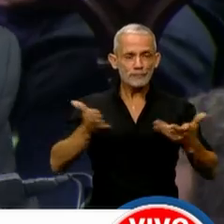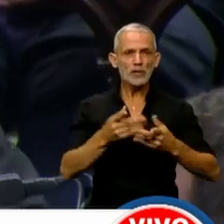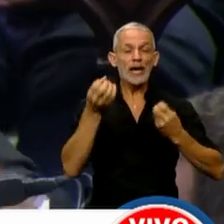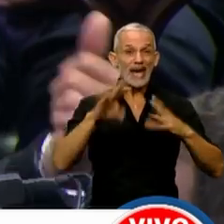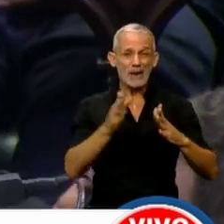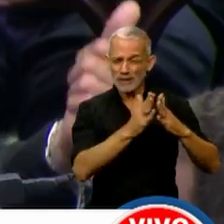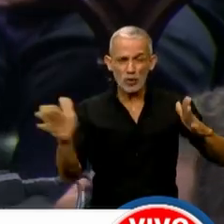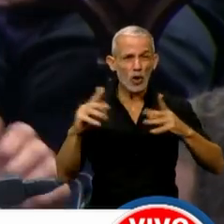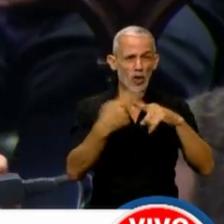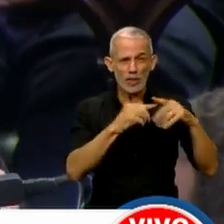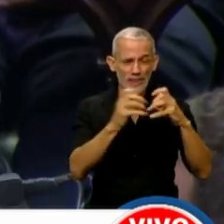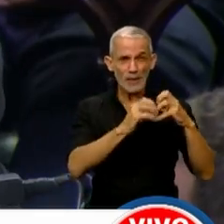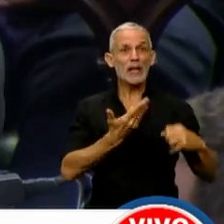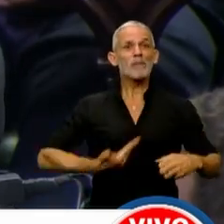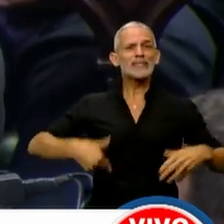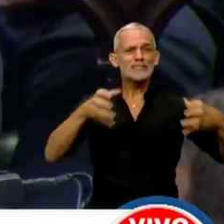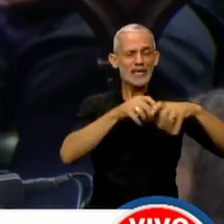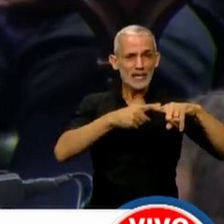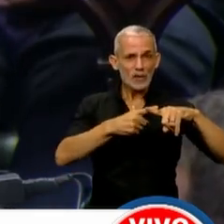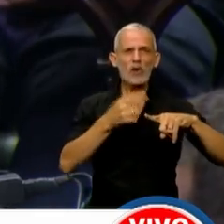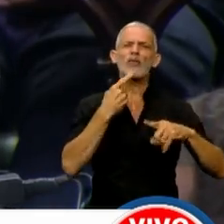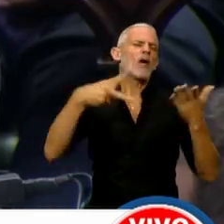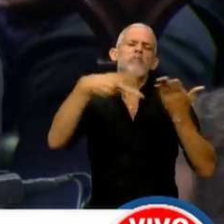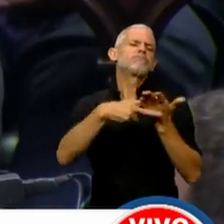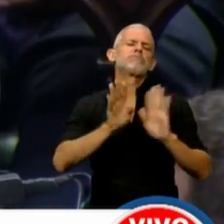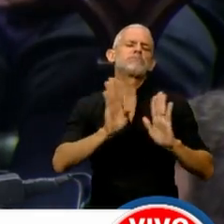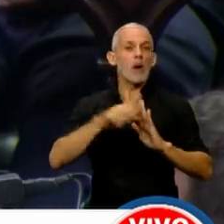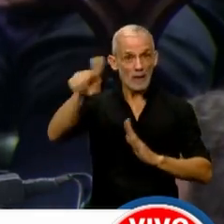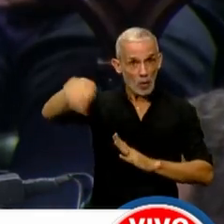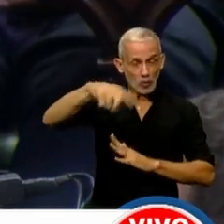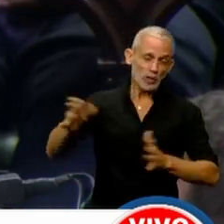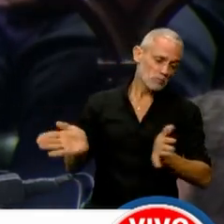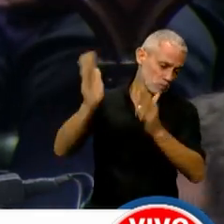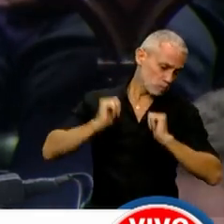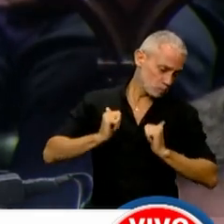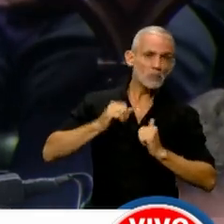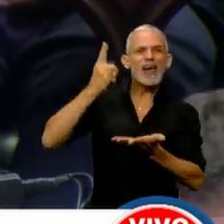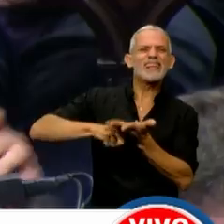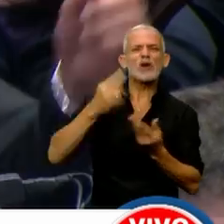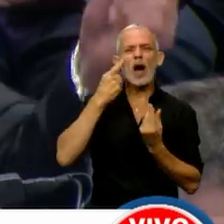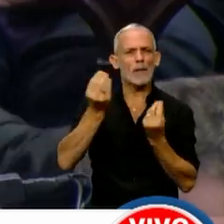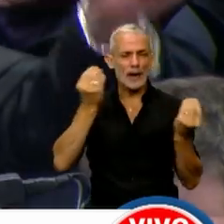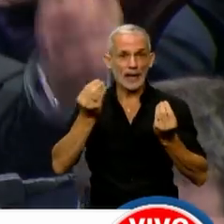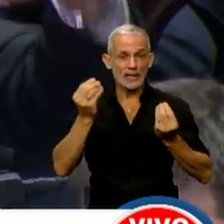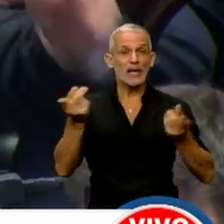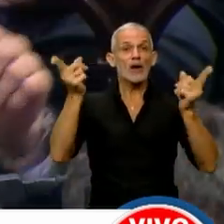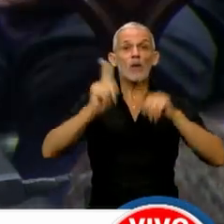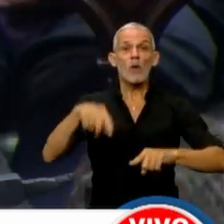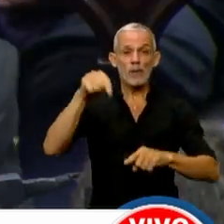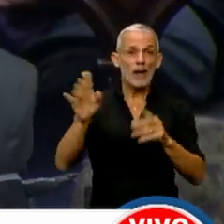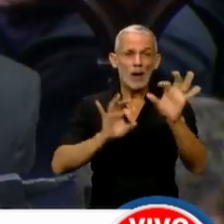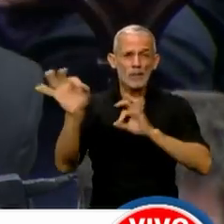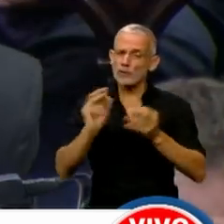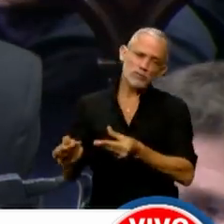empezó este debate el presidente de bloque planteó un cuarto intermedio para que ustedes tomaran la decisión de volver este